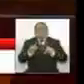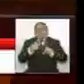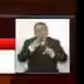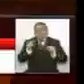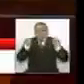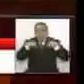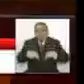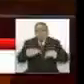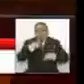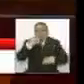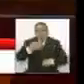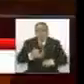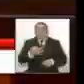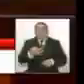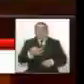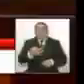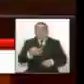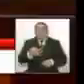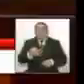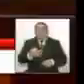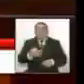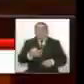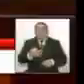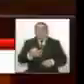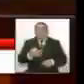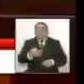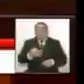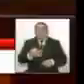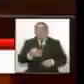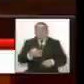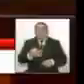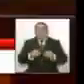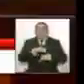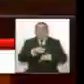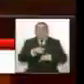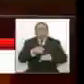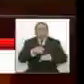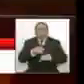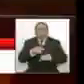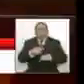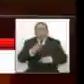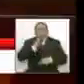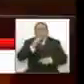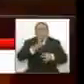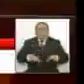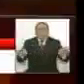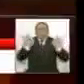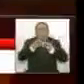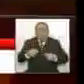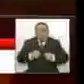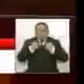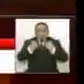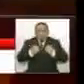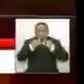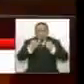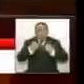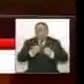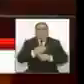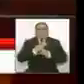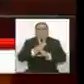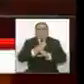venimos, efectivamente, bajo esa, y es la lucha contra la corrupción. Pero